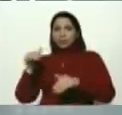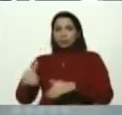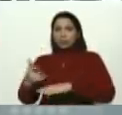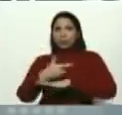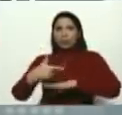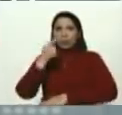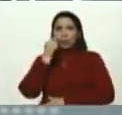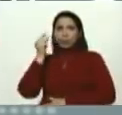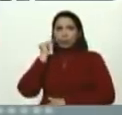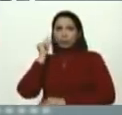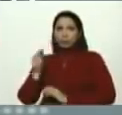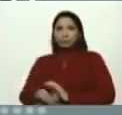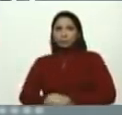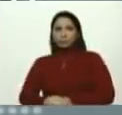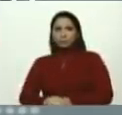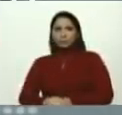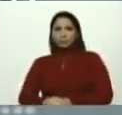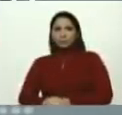gobernadoras.